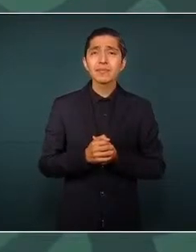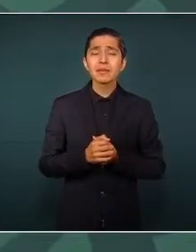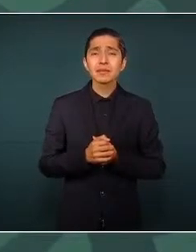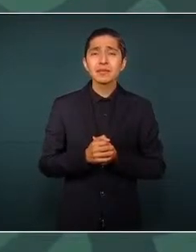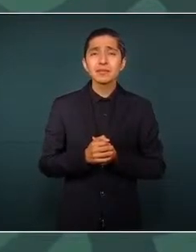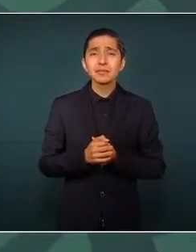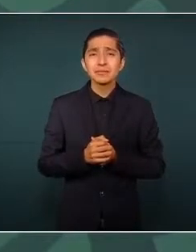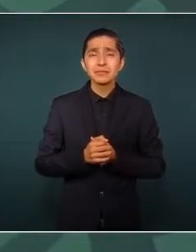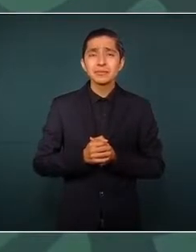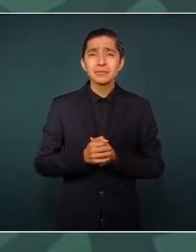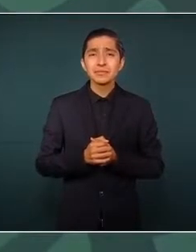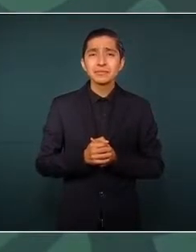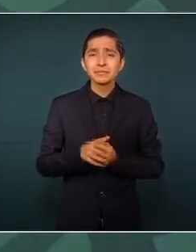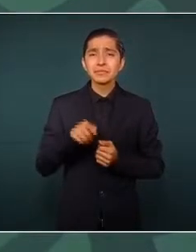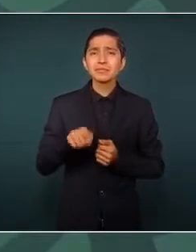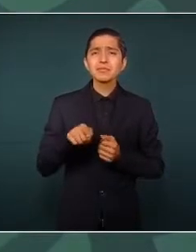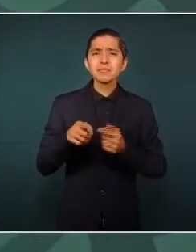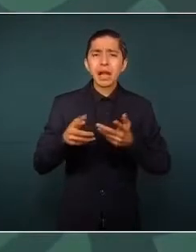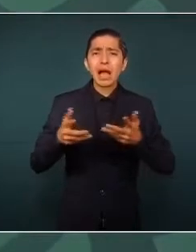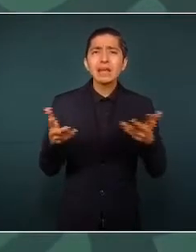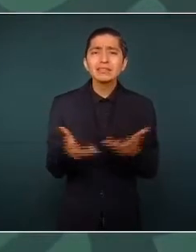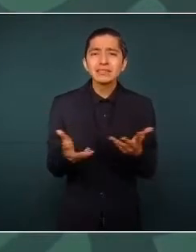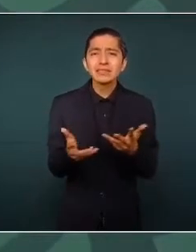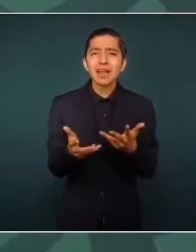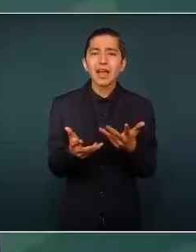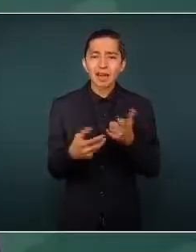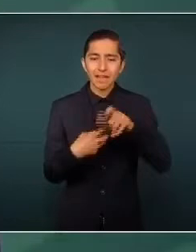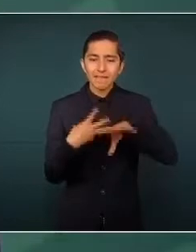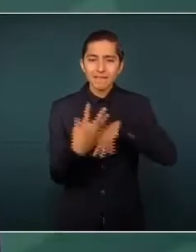hicieron jugosos negocios